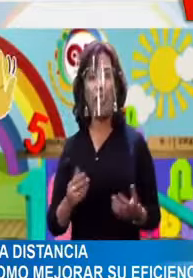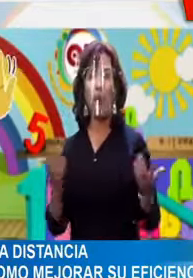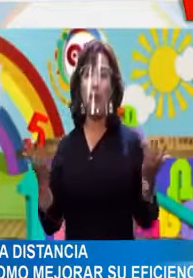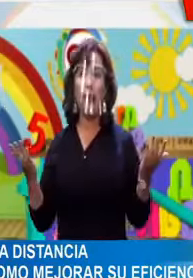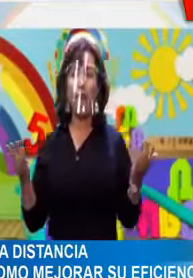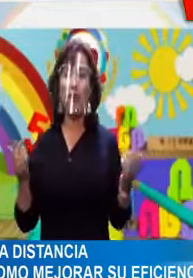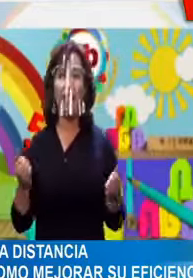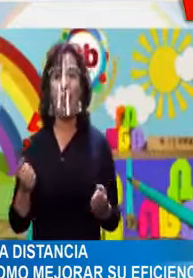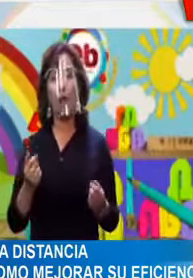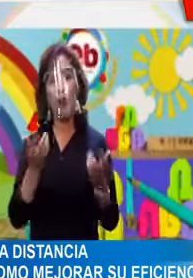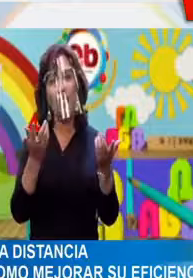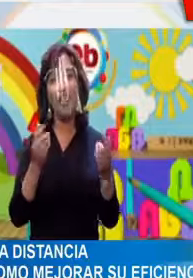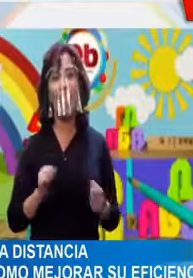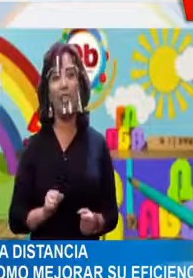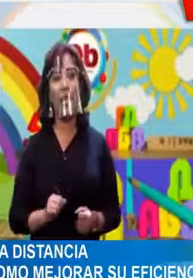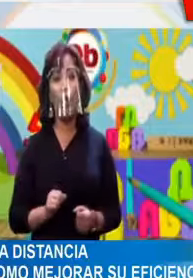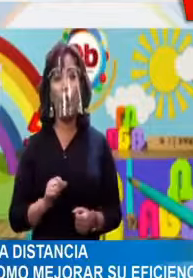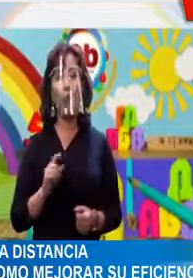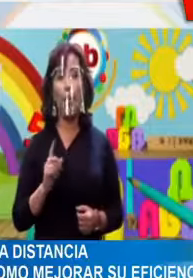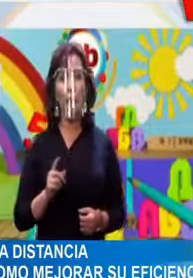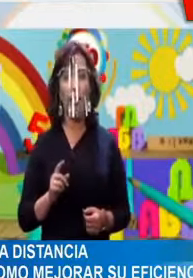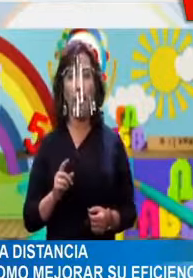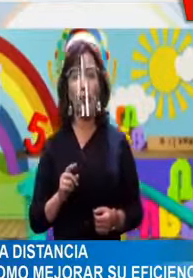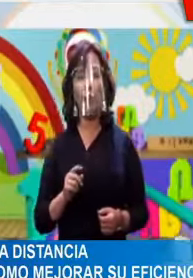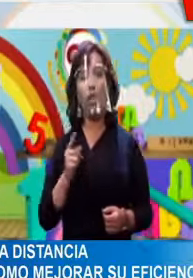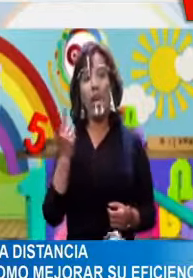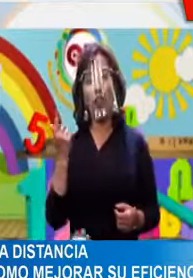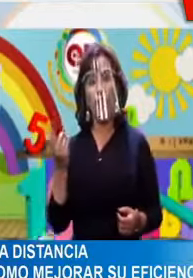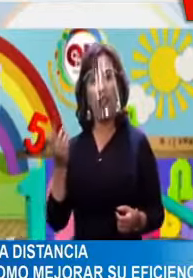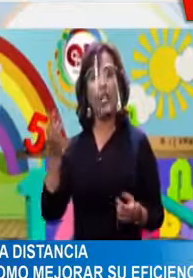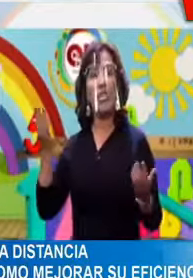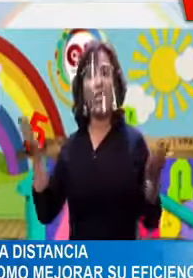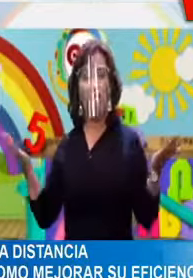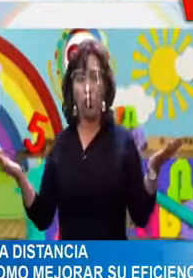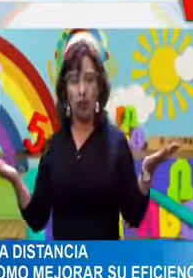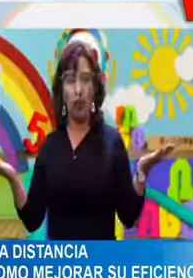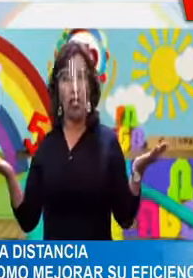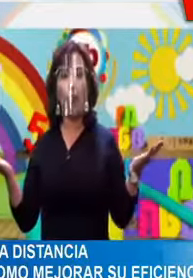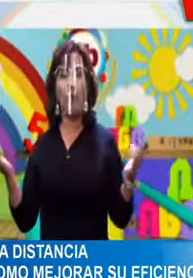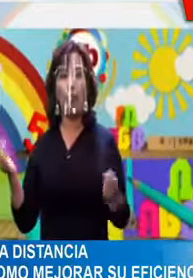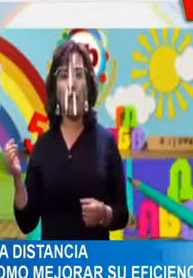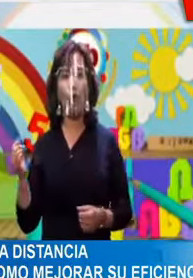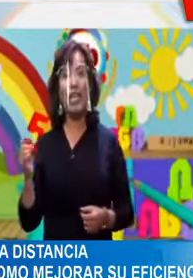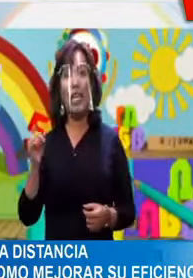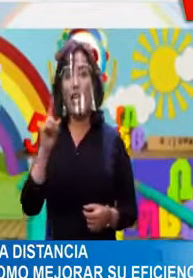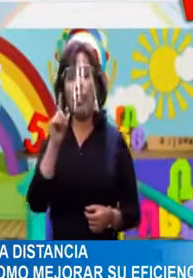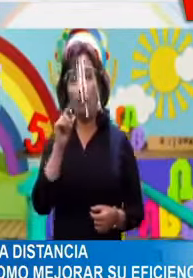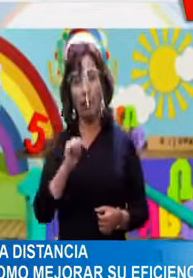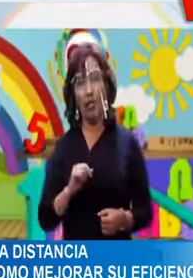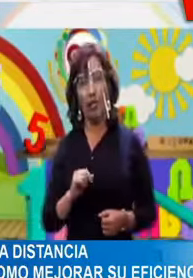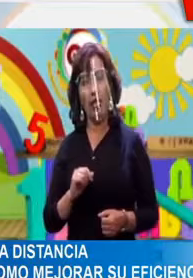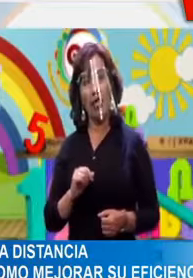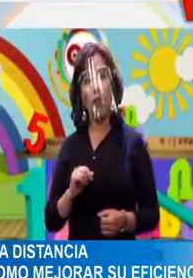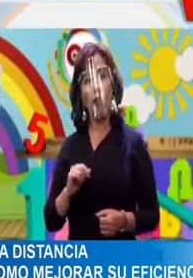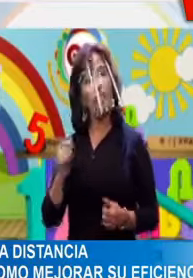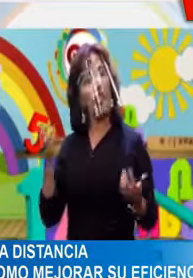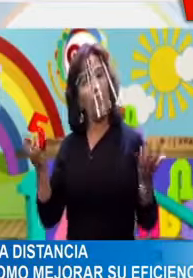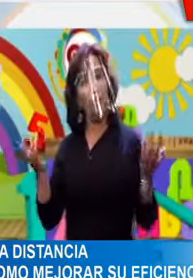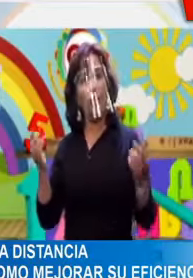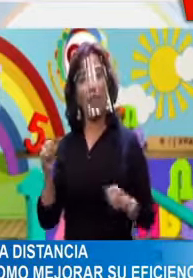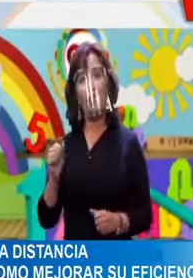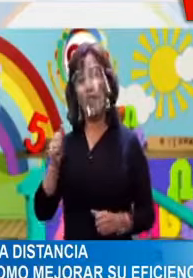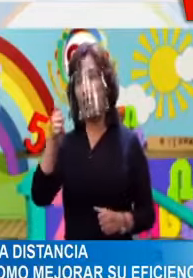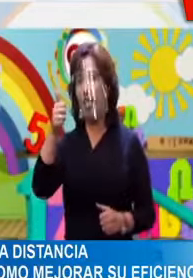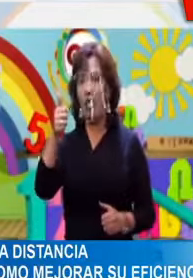deberían ser, más bien, ahorita, los ejes articuladores para los procesos de socialización. Entiendo que por el tema de que